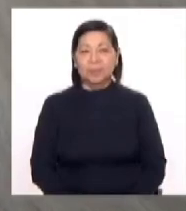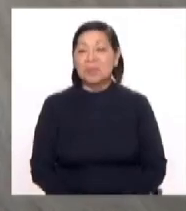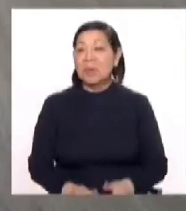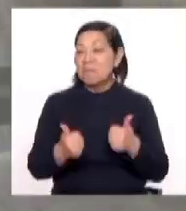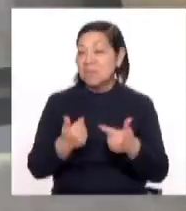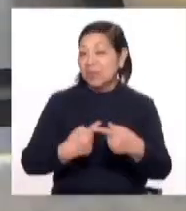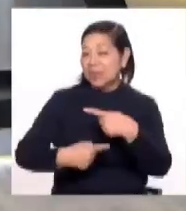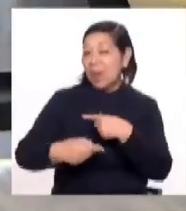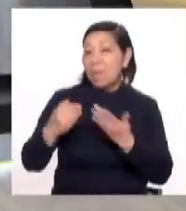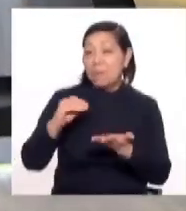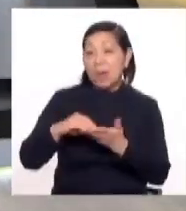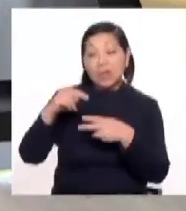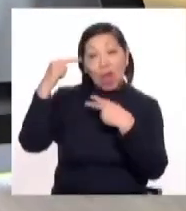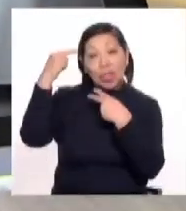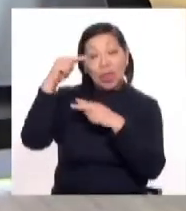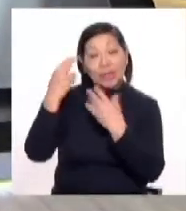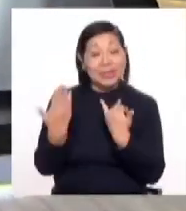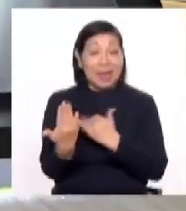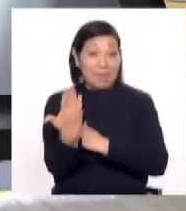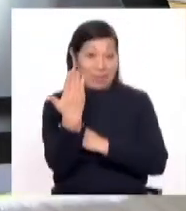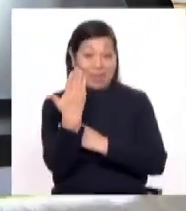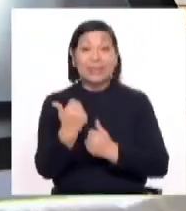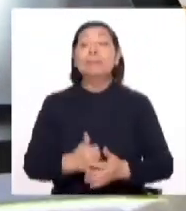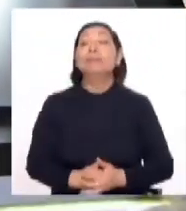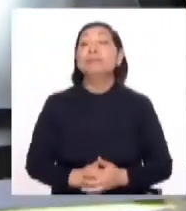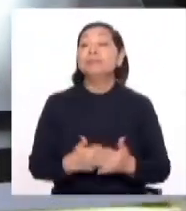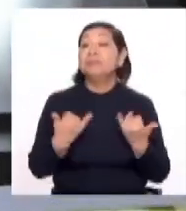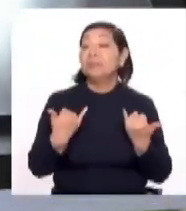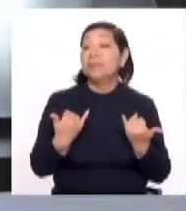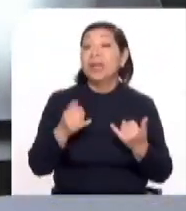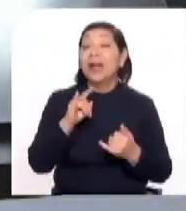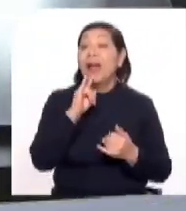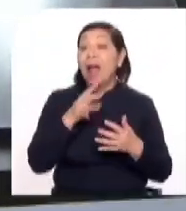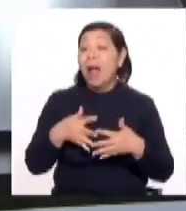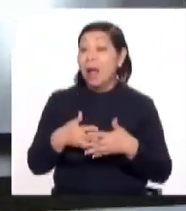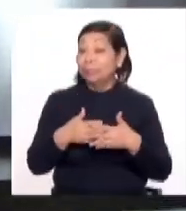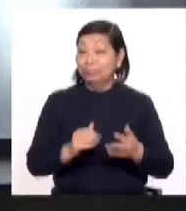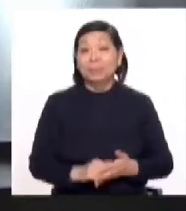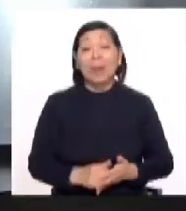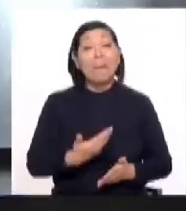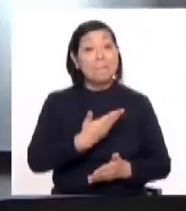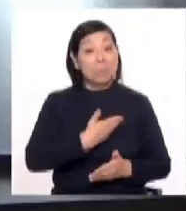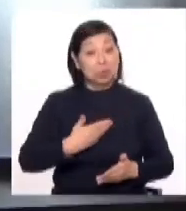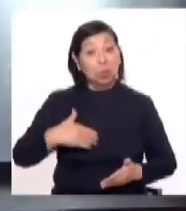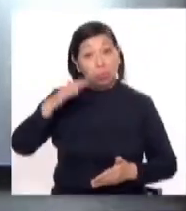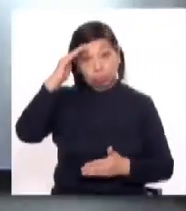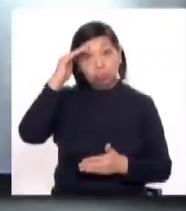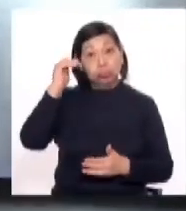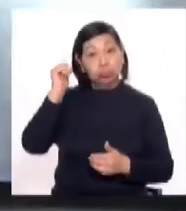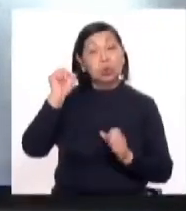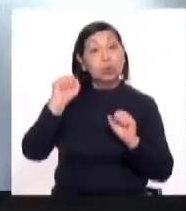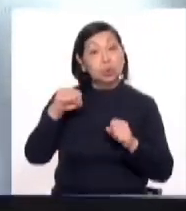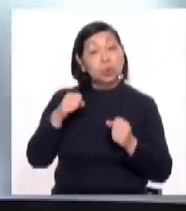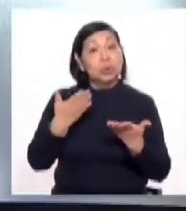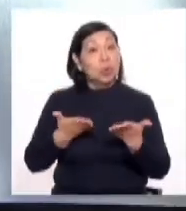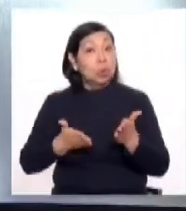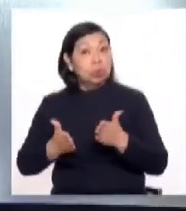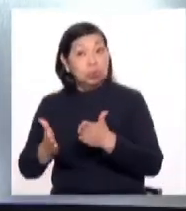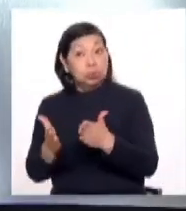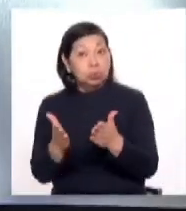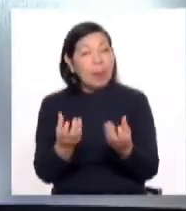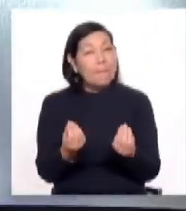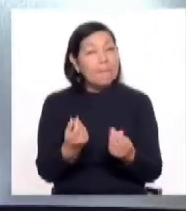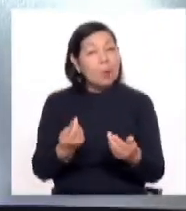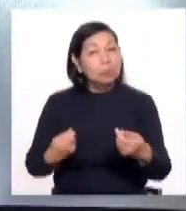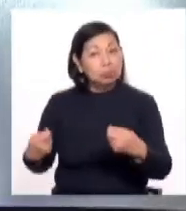muy bien regresamos con más información aquí en noticias matinal y desde Estados Unidos la presidenta Dina boluarte señaló que hay una estrategia de shock